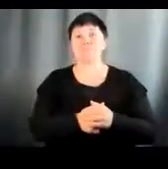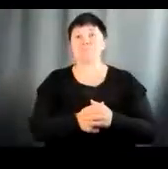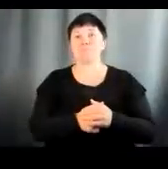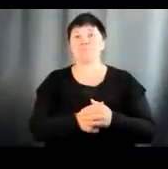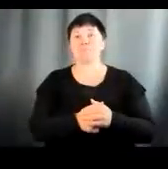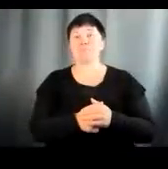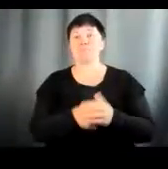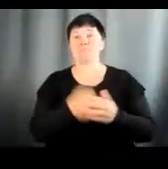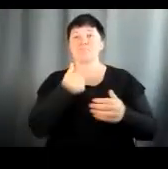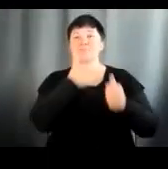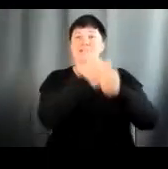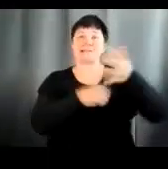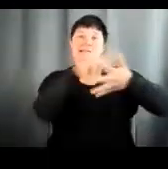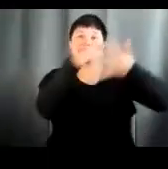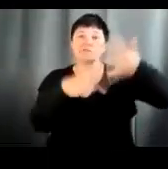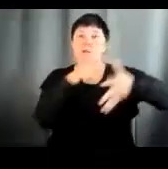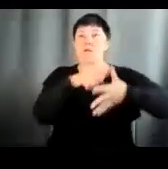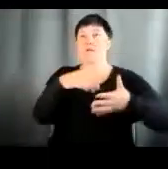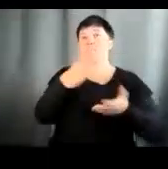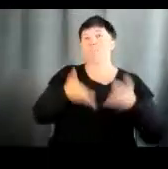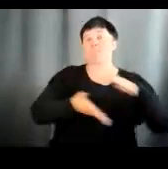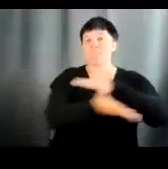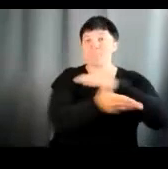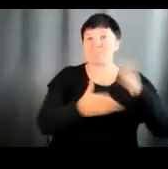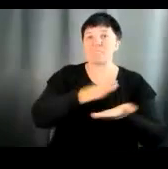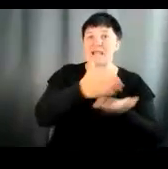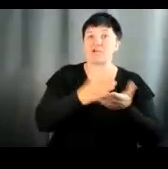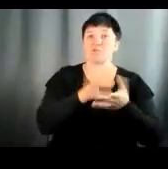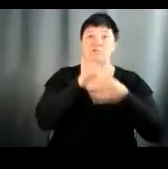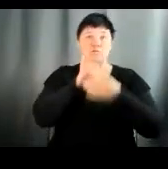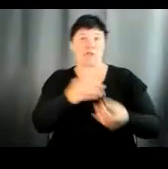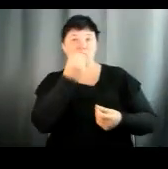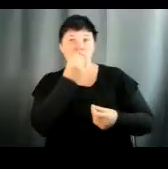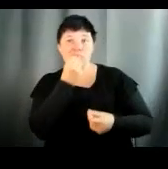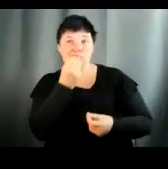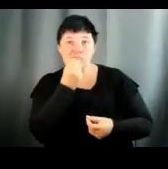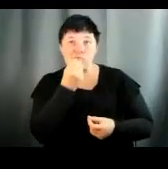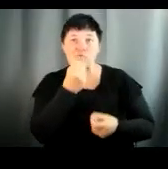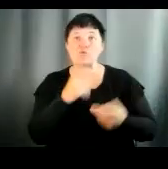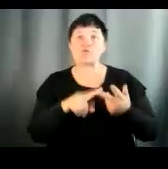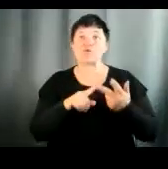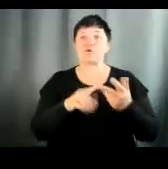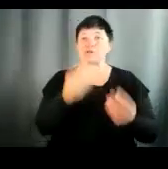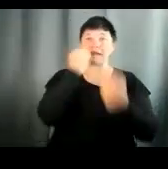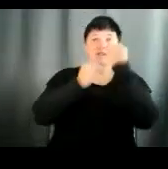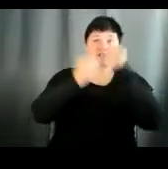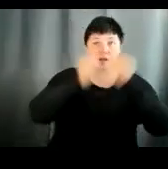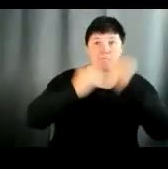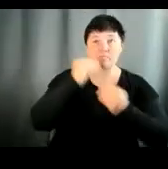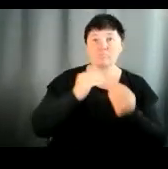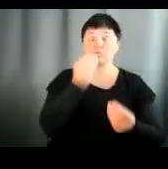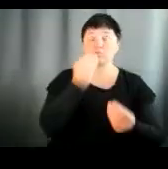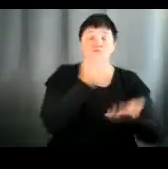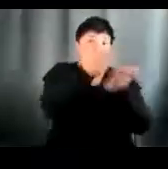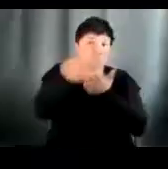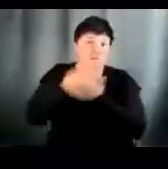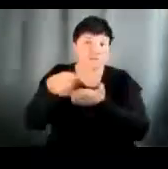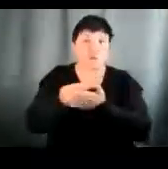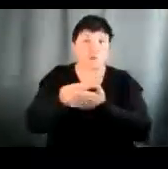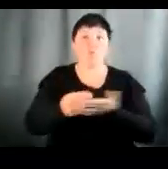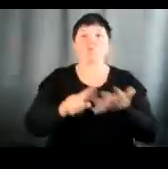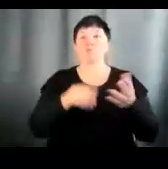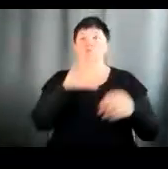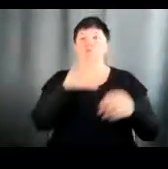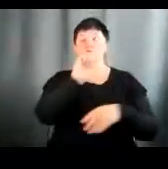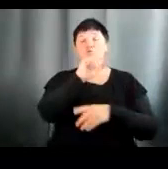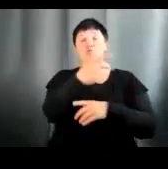panaderías, todo lo relacionado con alimentos, producción y consumo. Tiendas de comestibles, supermercados,